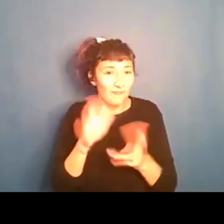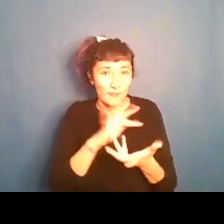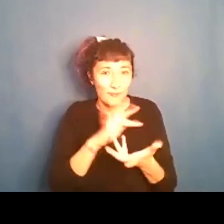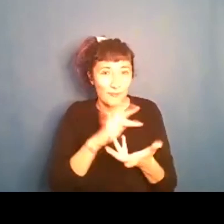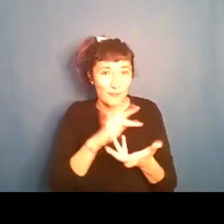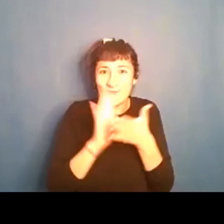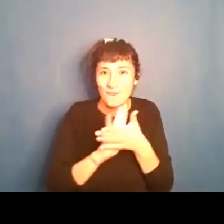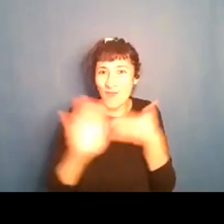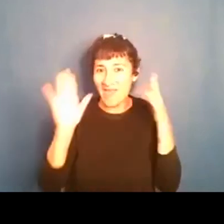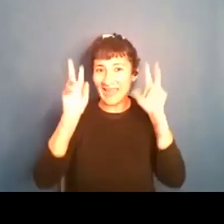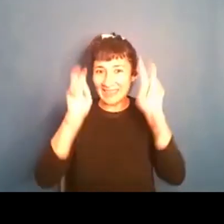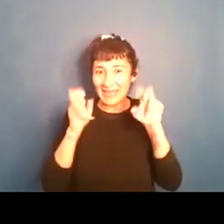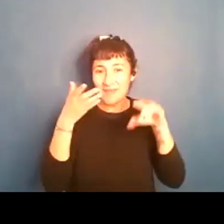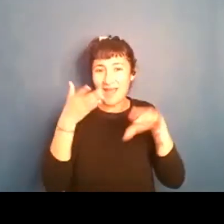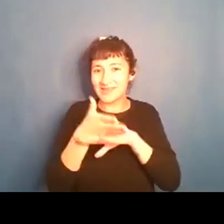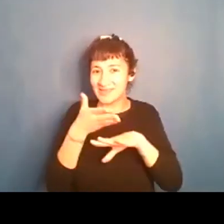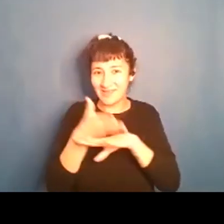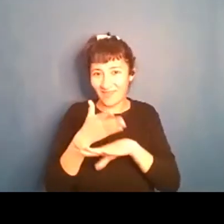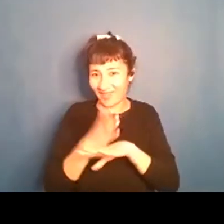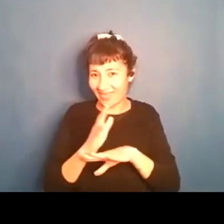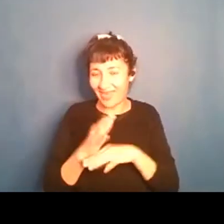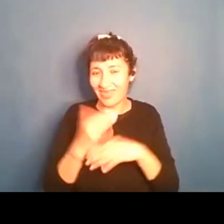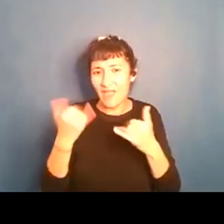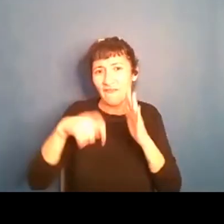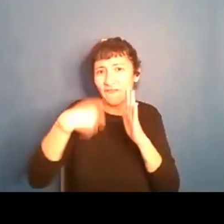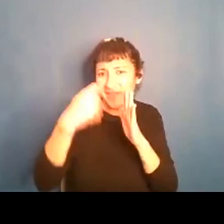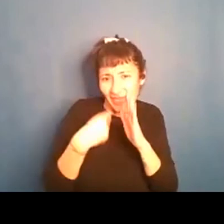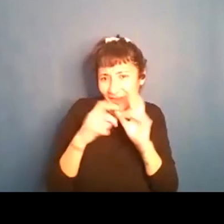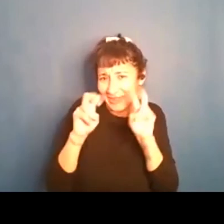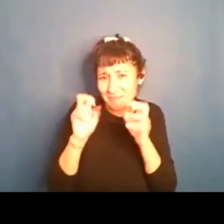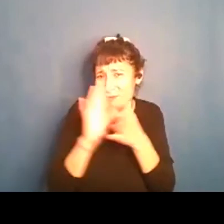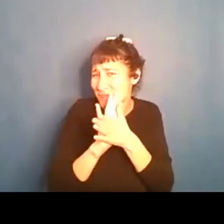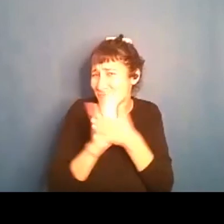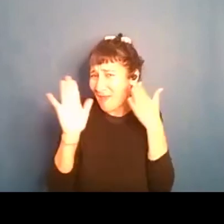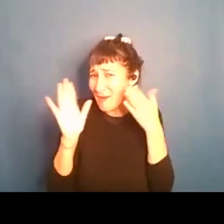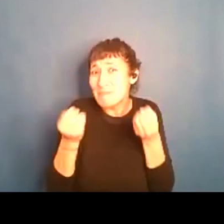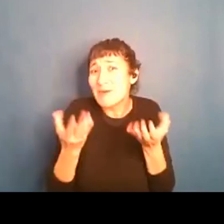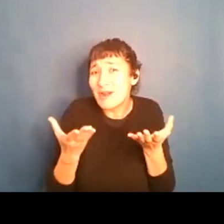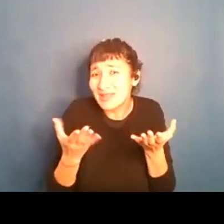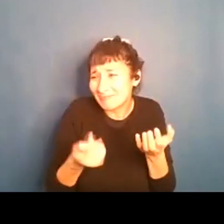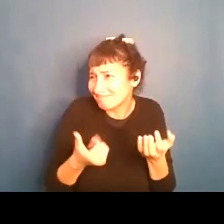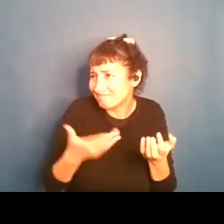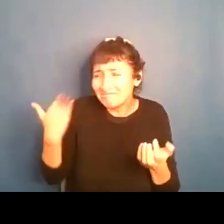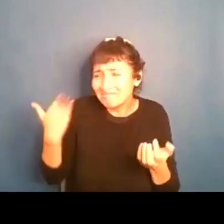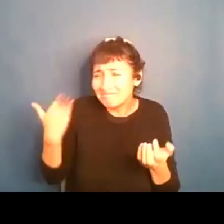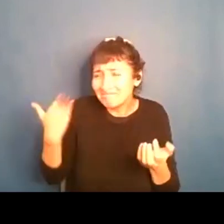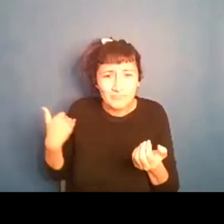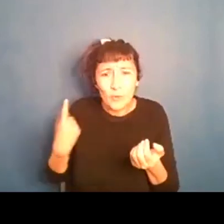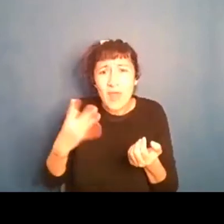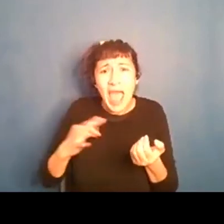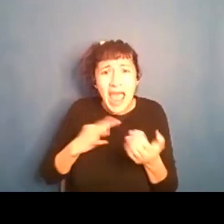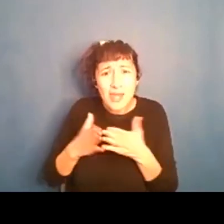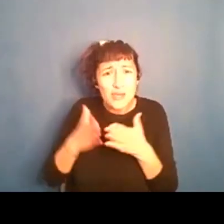la accesibilidad con videos, todo, por el hecho de que recién hace menos de un año tenemos